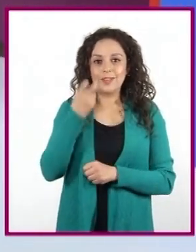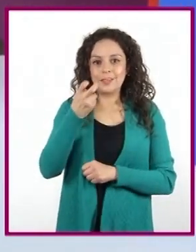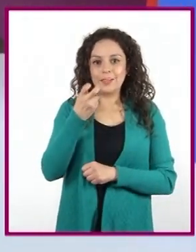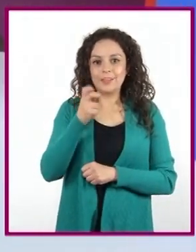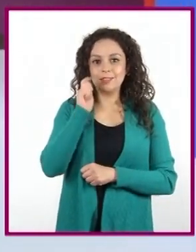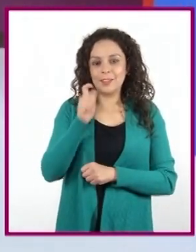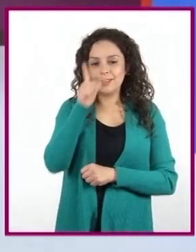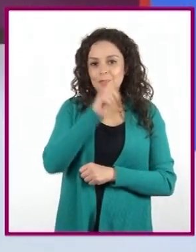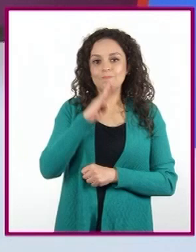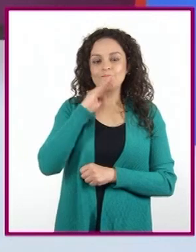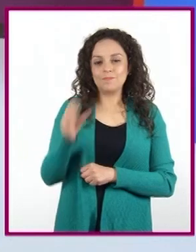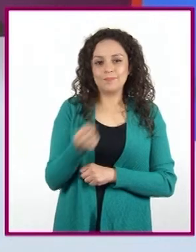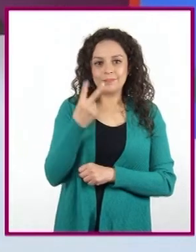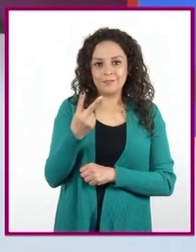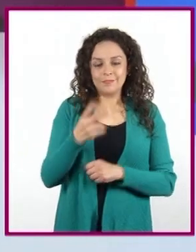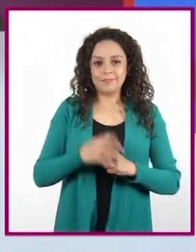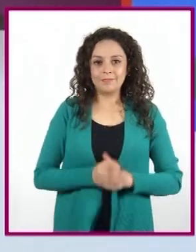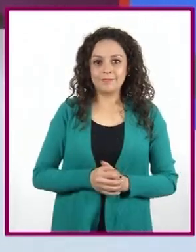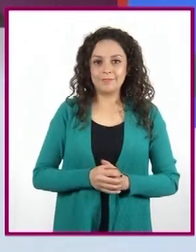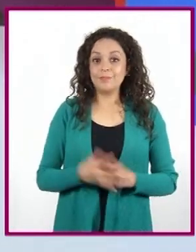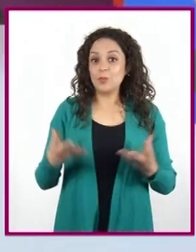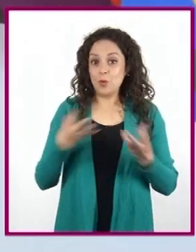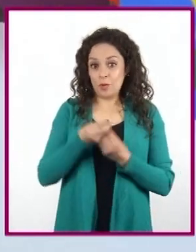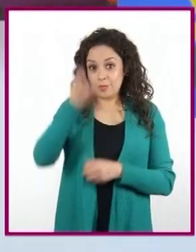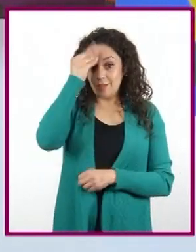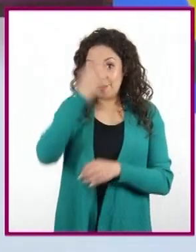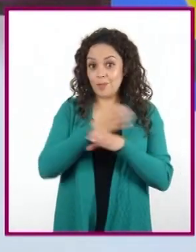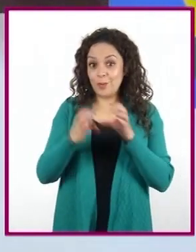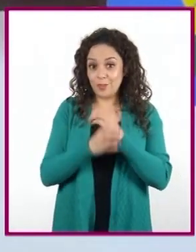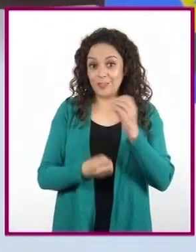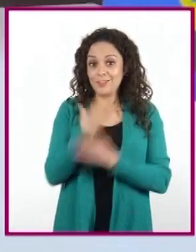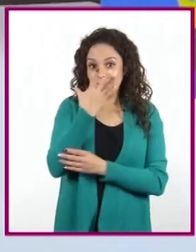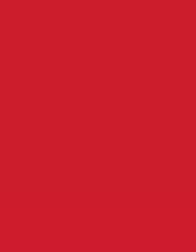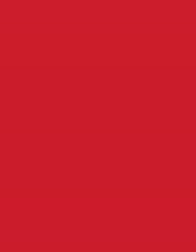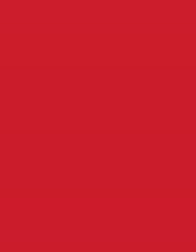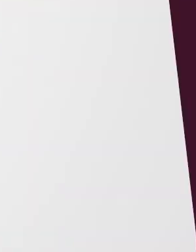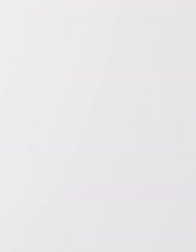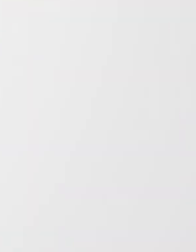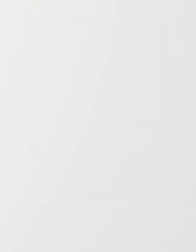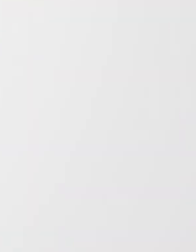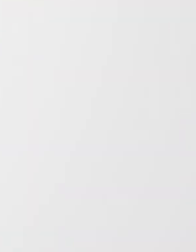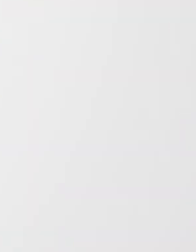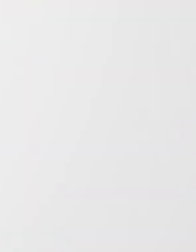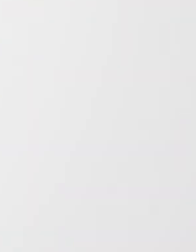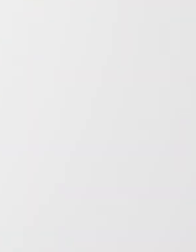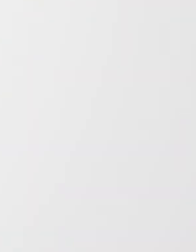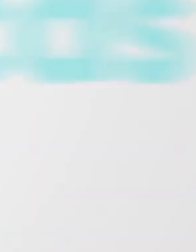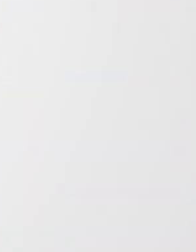Materna 2. Hemos aprendido algo nuevo juntos. ¡Hasta la próxima!